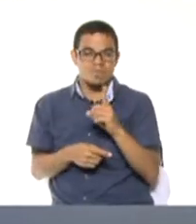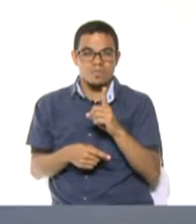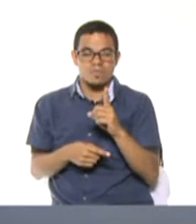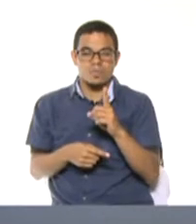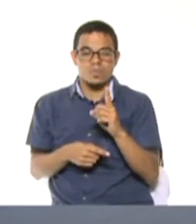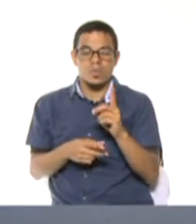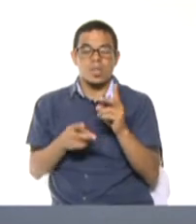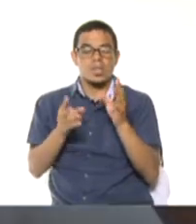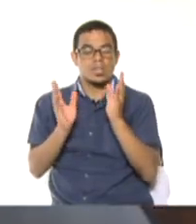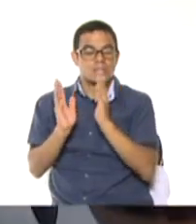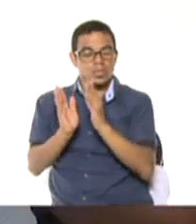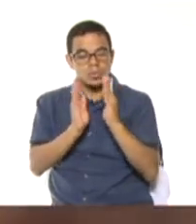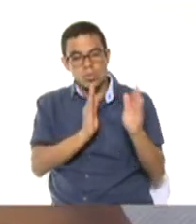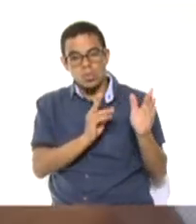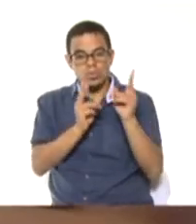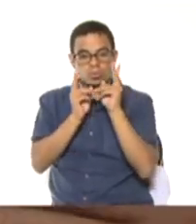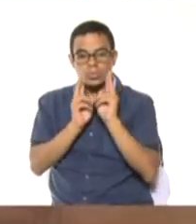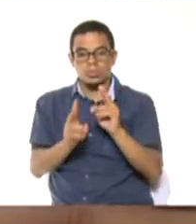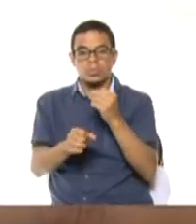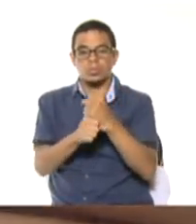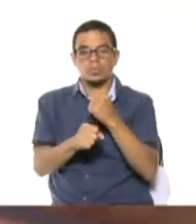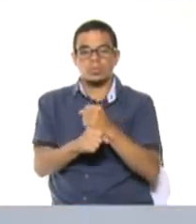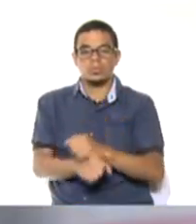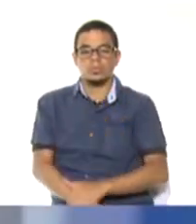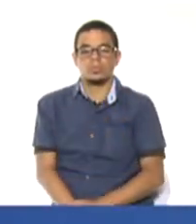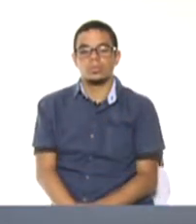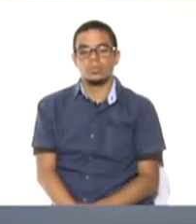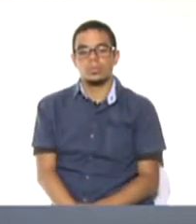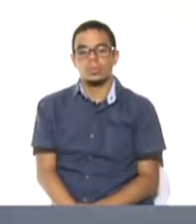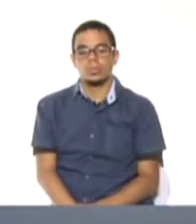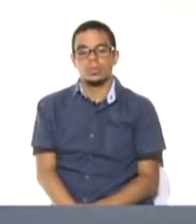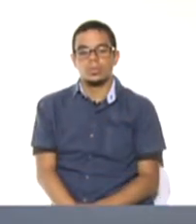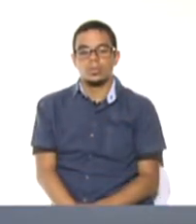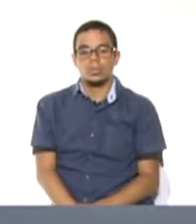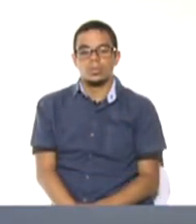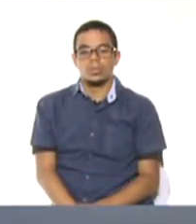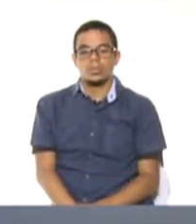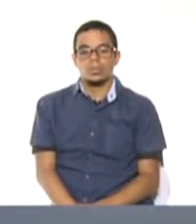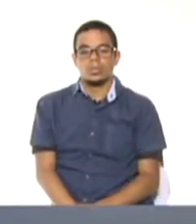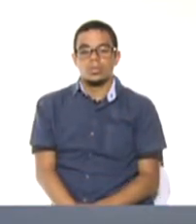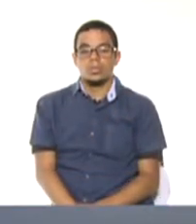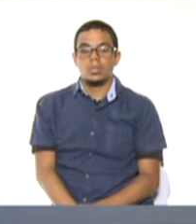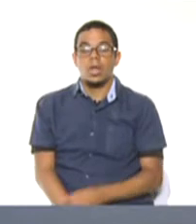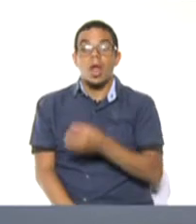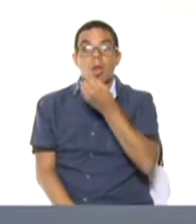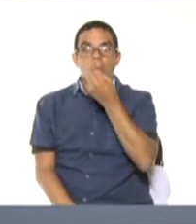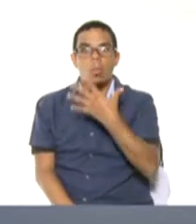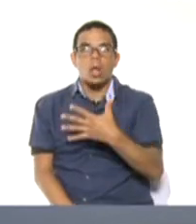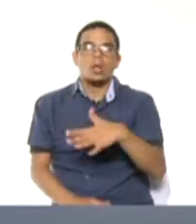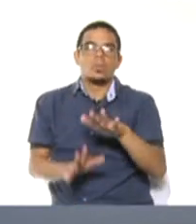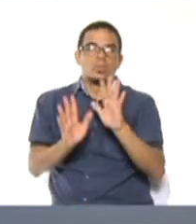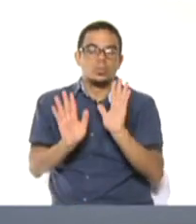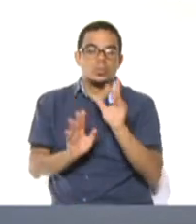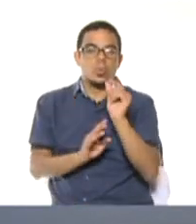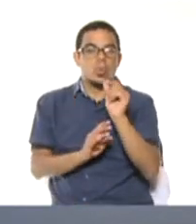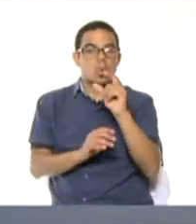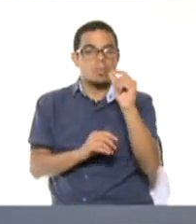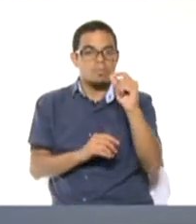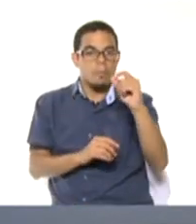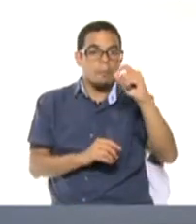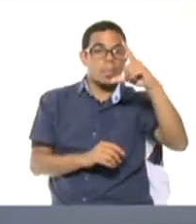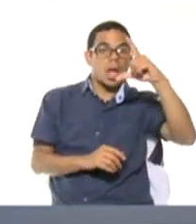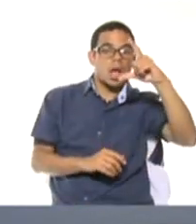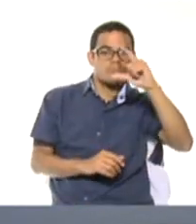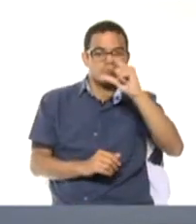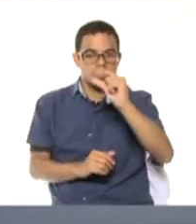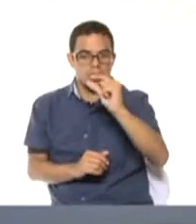Sara, orden y limpieza en sus trabajos. Aparte de eso, el buen uso de las mayúsculas y minúsculas, niños. ¿Por